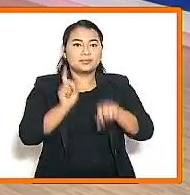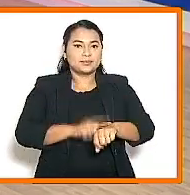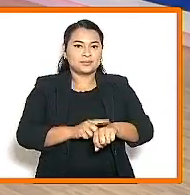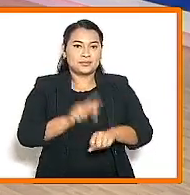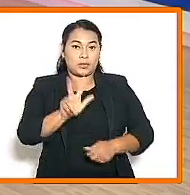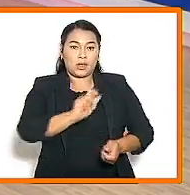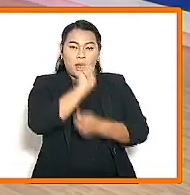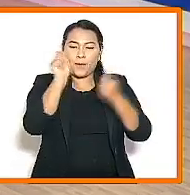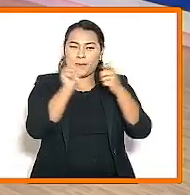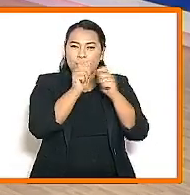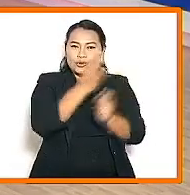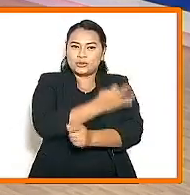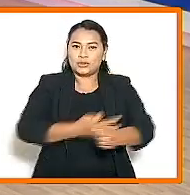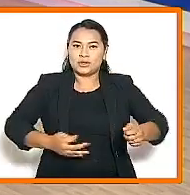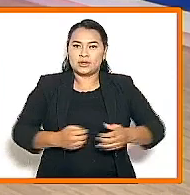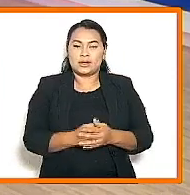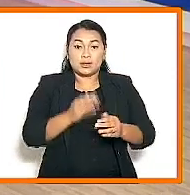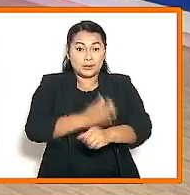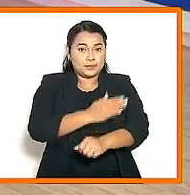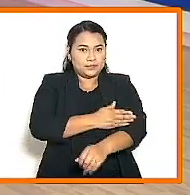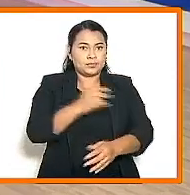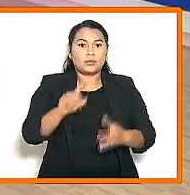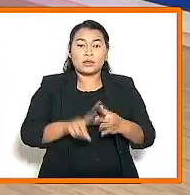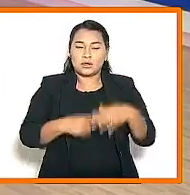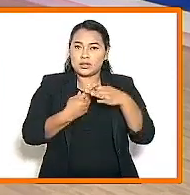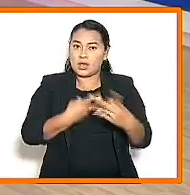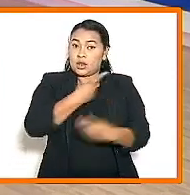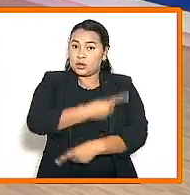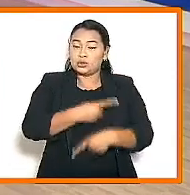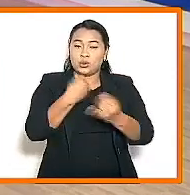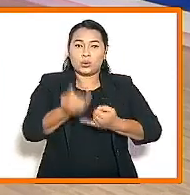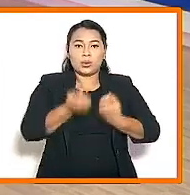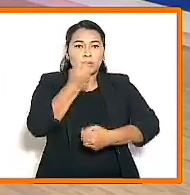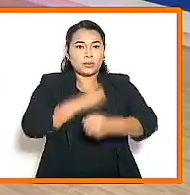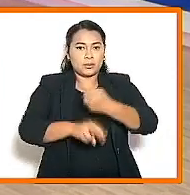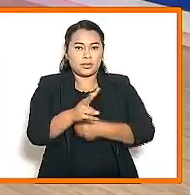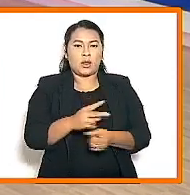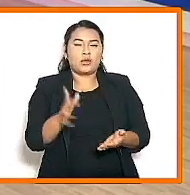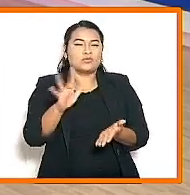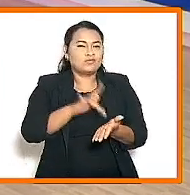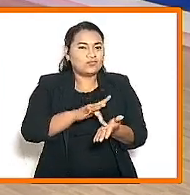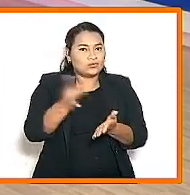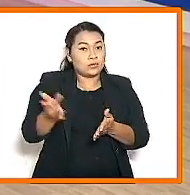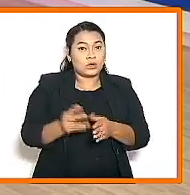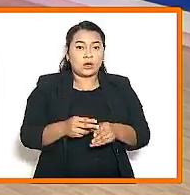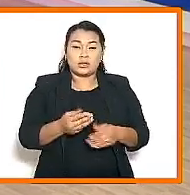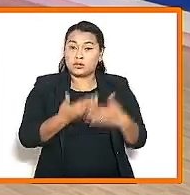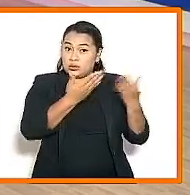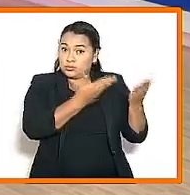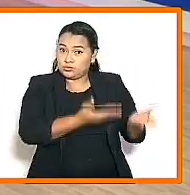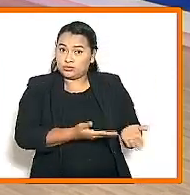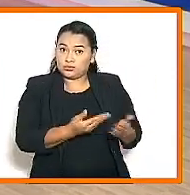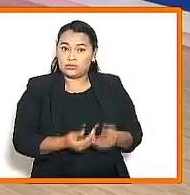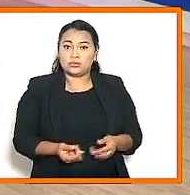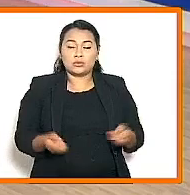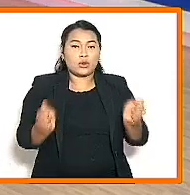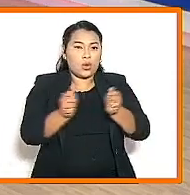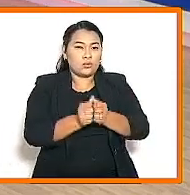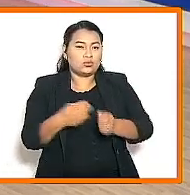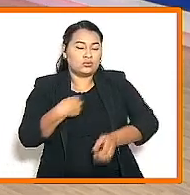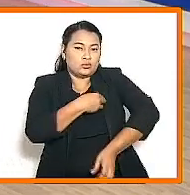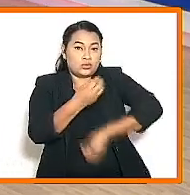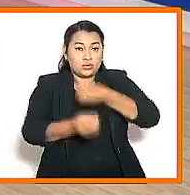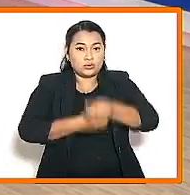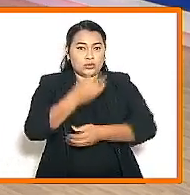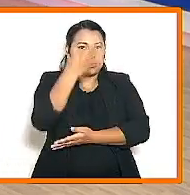punto de la tarde. Y antes de iniciar nuestra diversión junto a premiados, le damos las gracias a nuestra auditora y notario por acompañarnos en cada uno